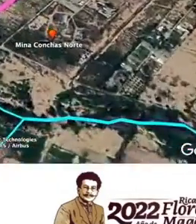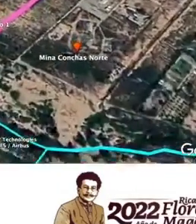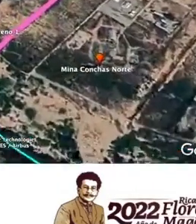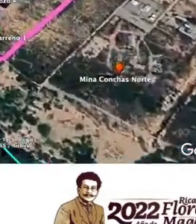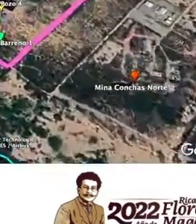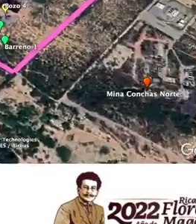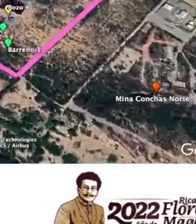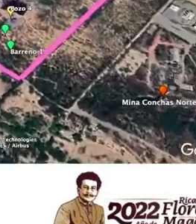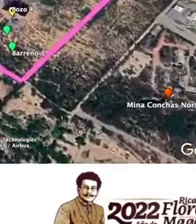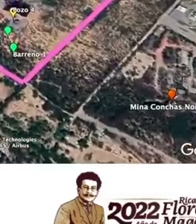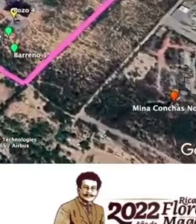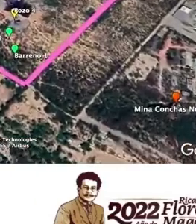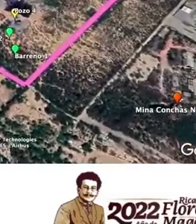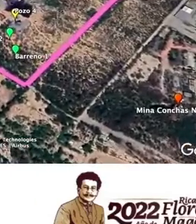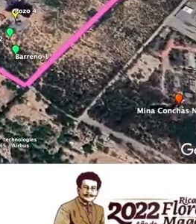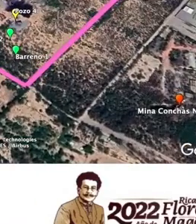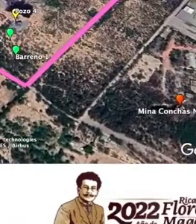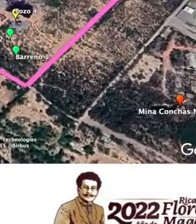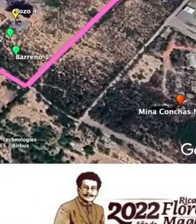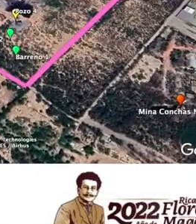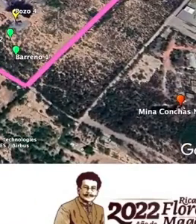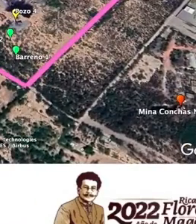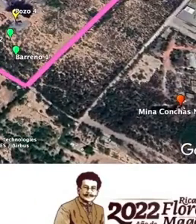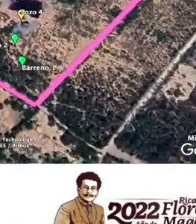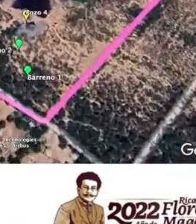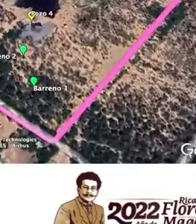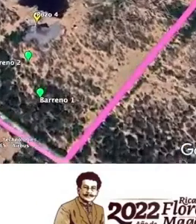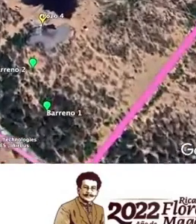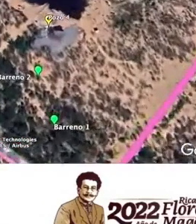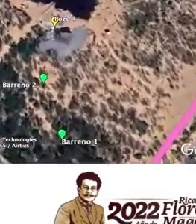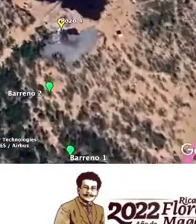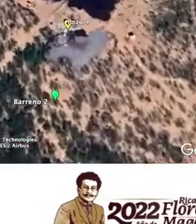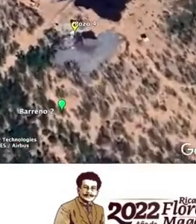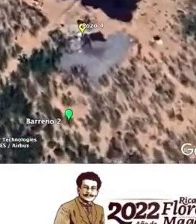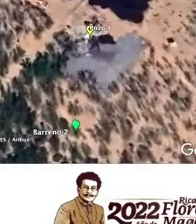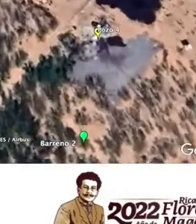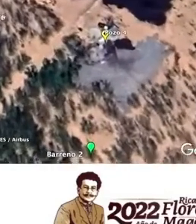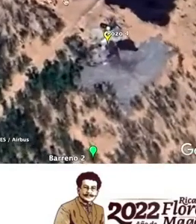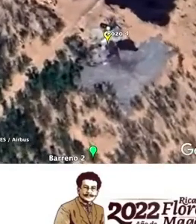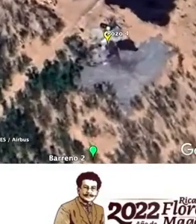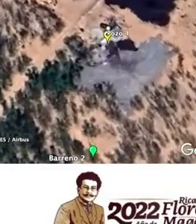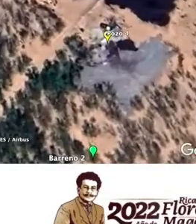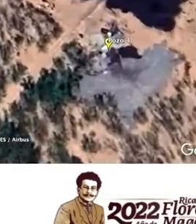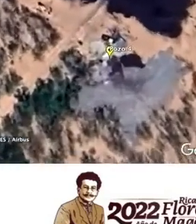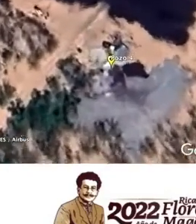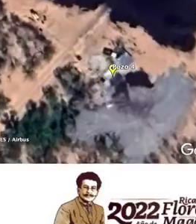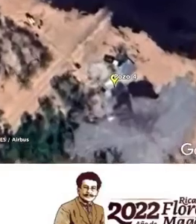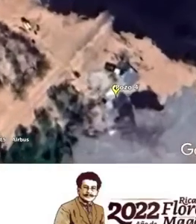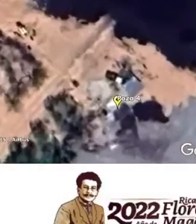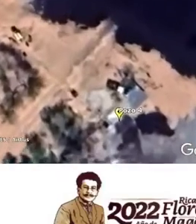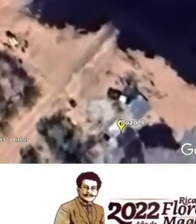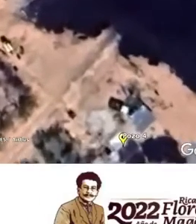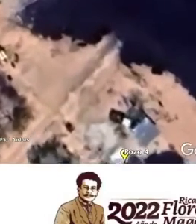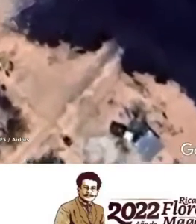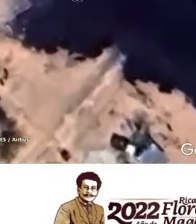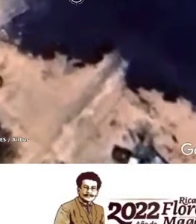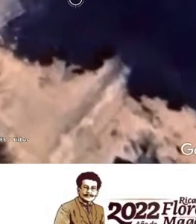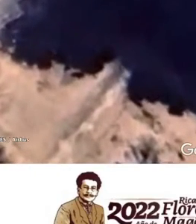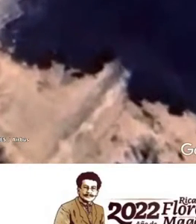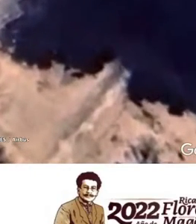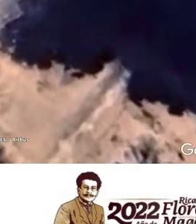mina Concha Norte. En el mapa se puede observar la ubicación de tres pozos, los cuales se